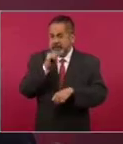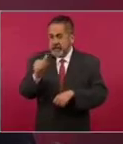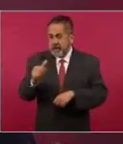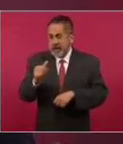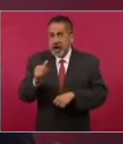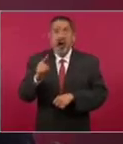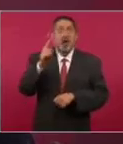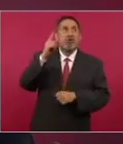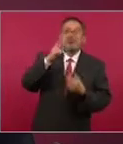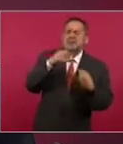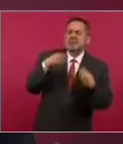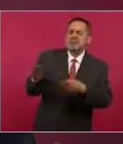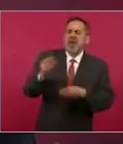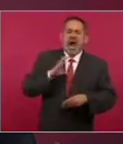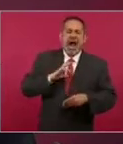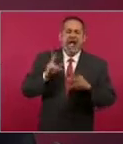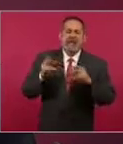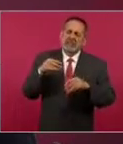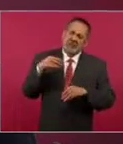lo logró el cáncer.